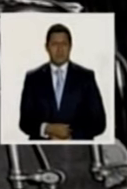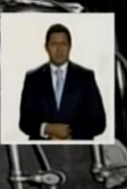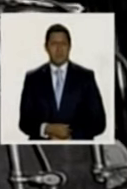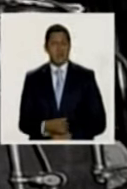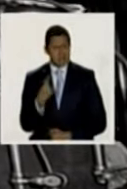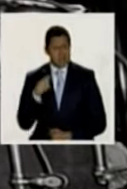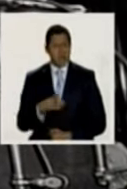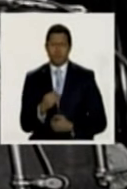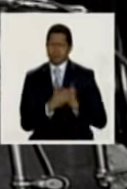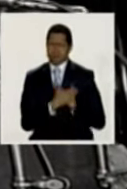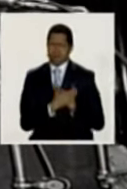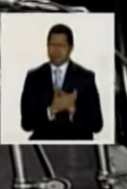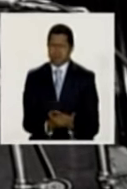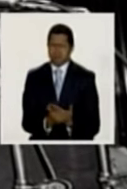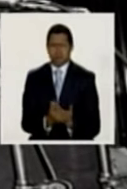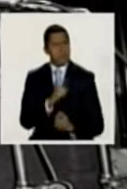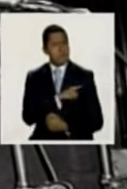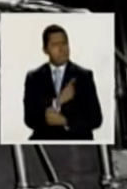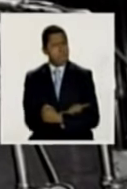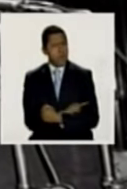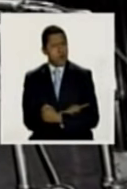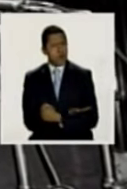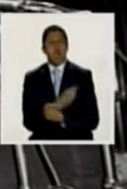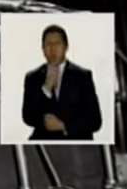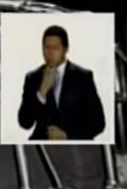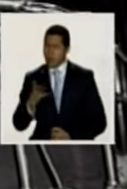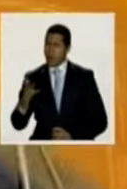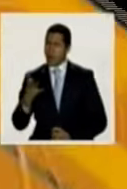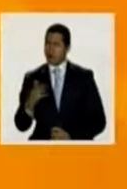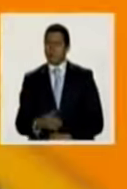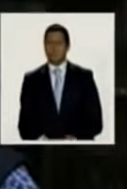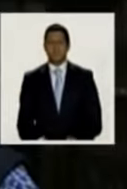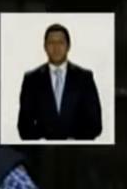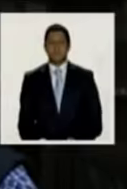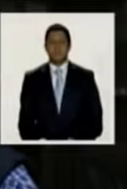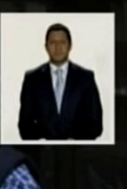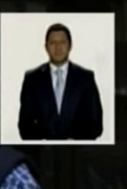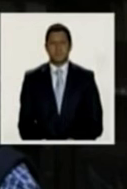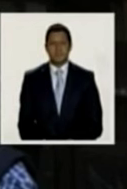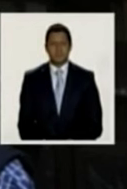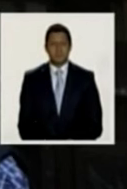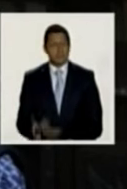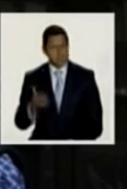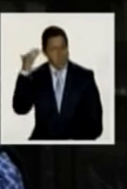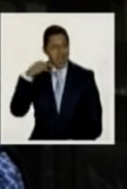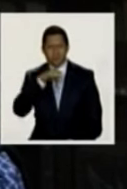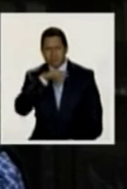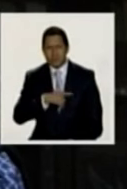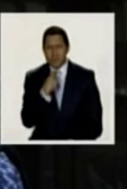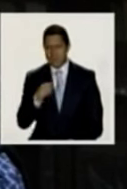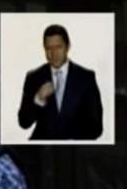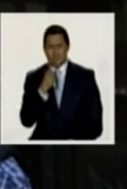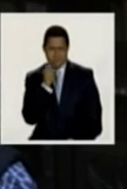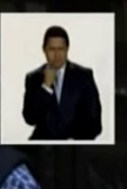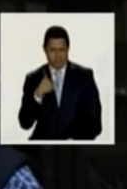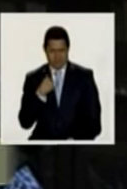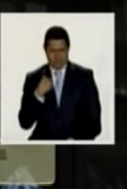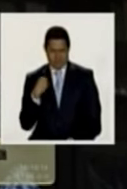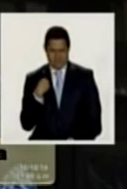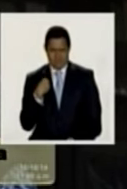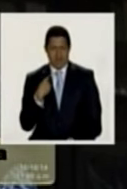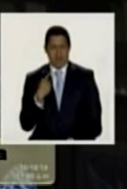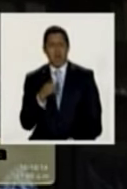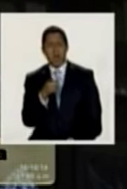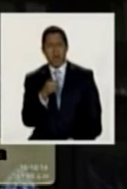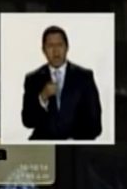con tanta vocación de poder, pero de poder bueno, tú sabes. Hay una anécdota que me contaba mi papá, que